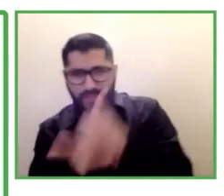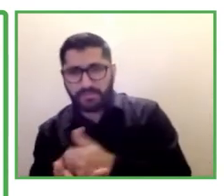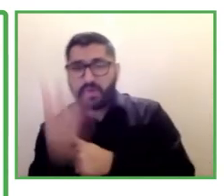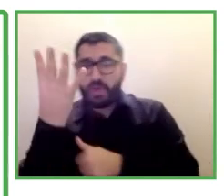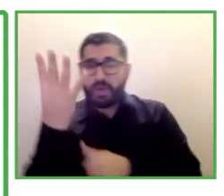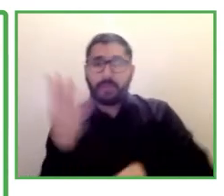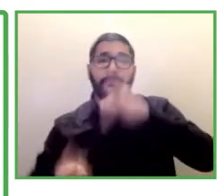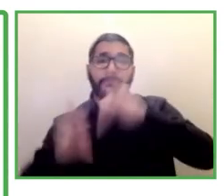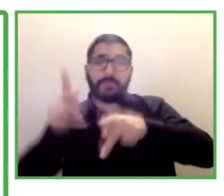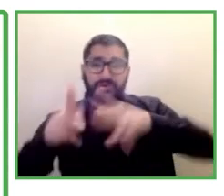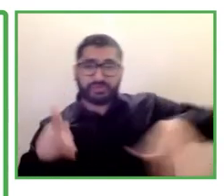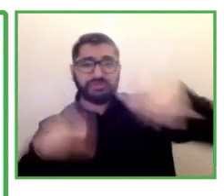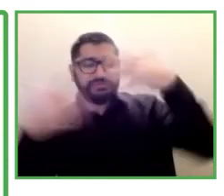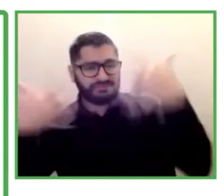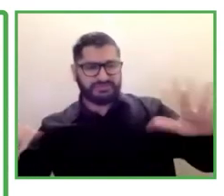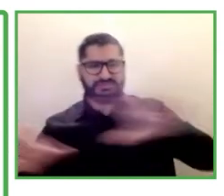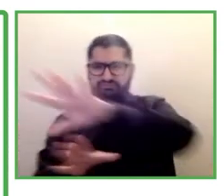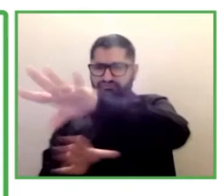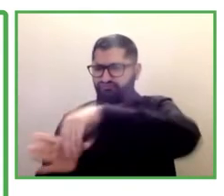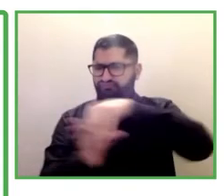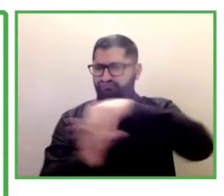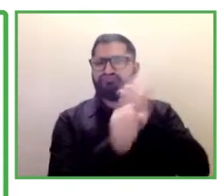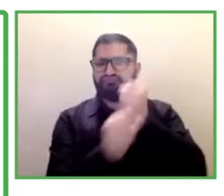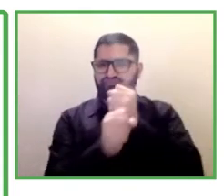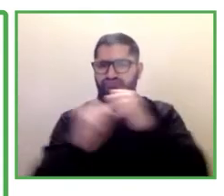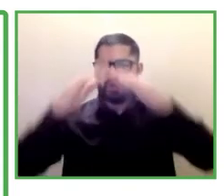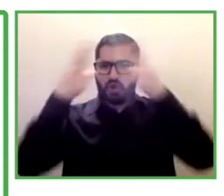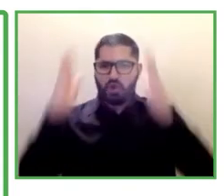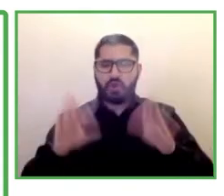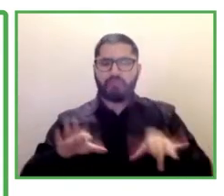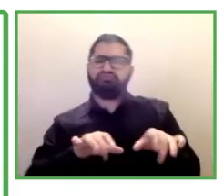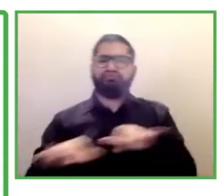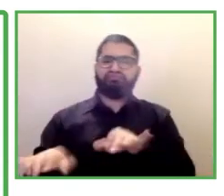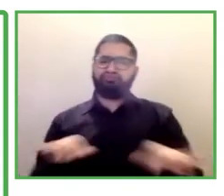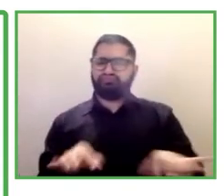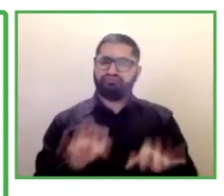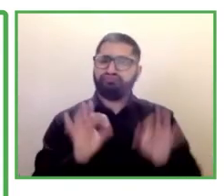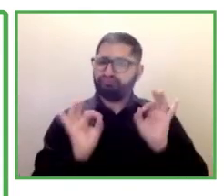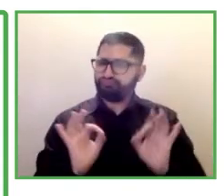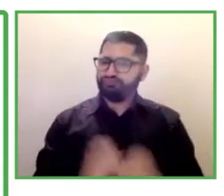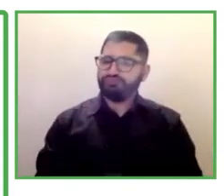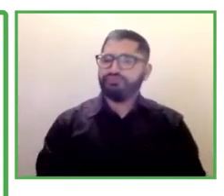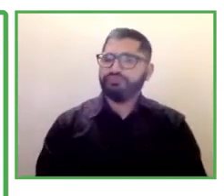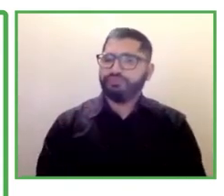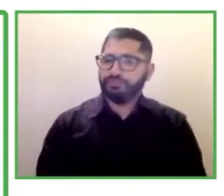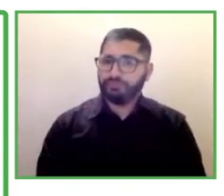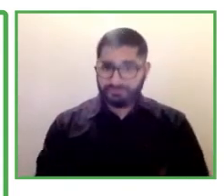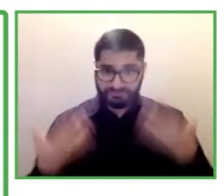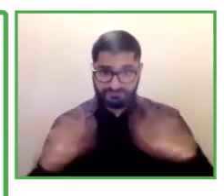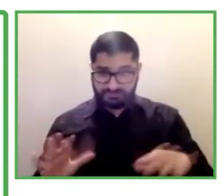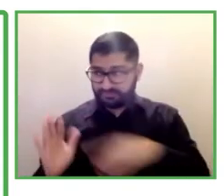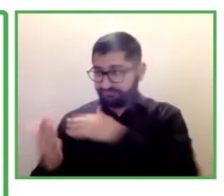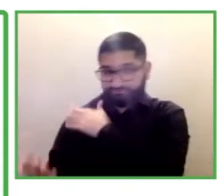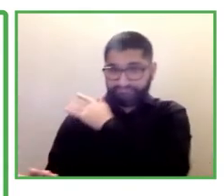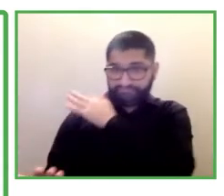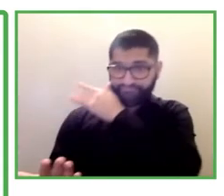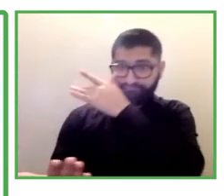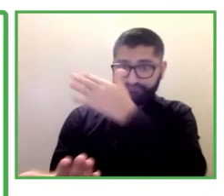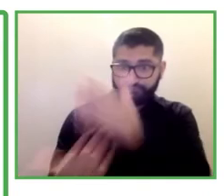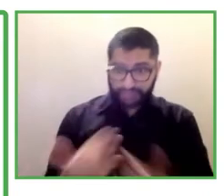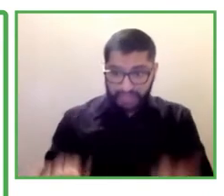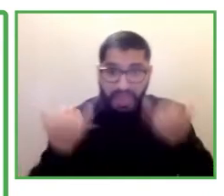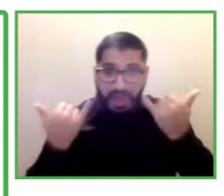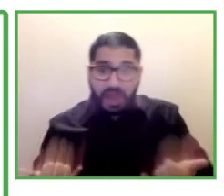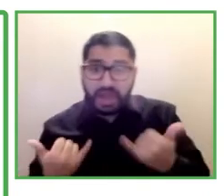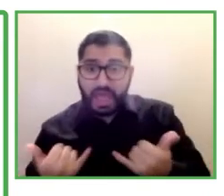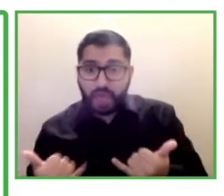Y de estos 34, tenemos a 19 empleados y 16 se han quedado con su empleo. Así que,